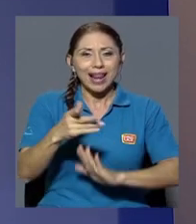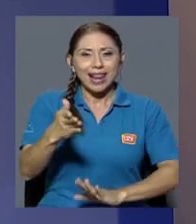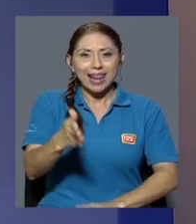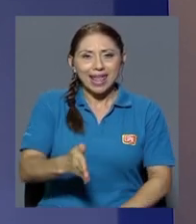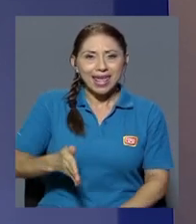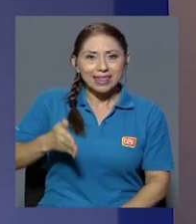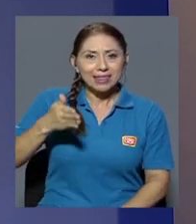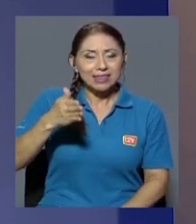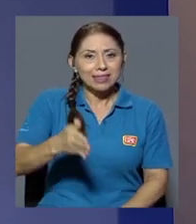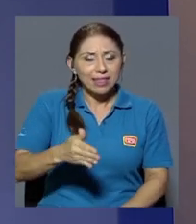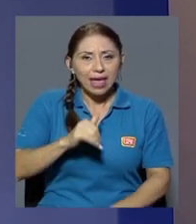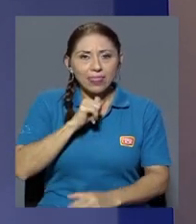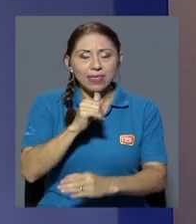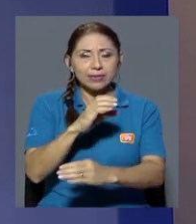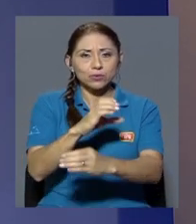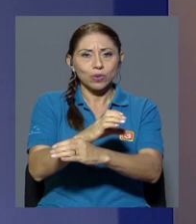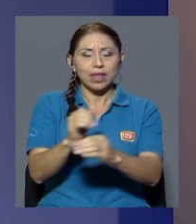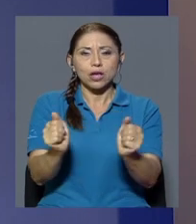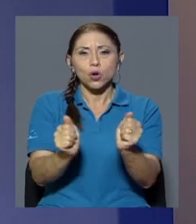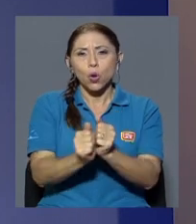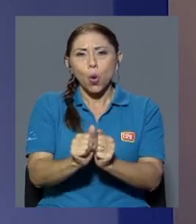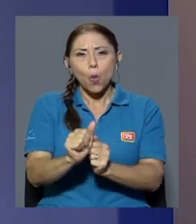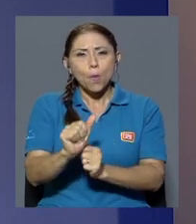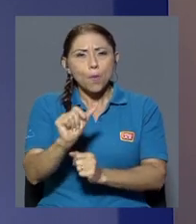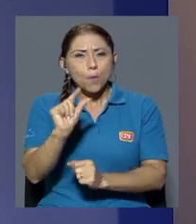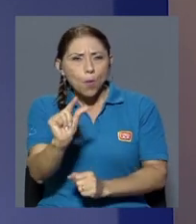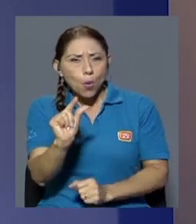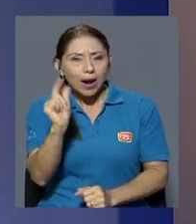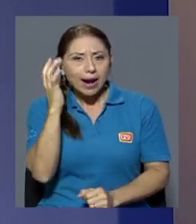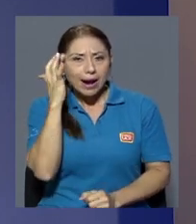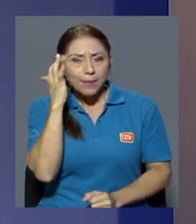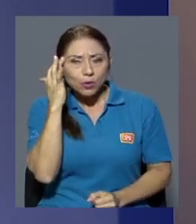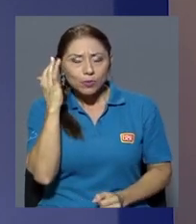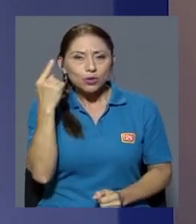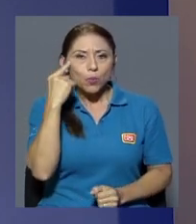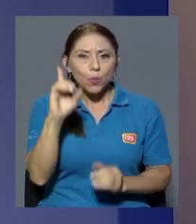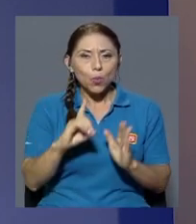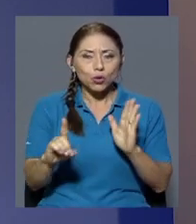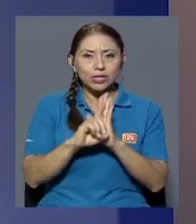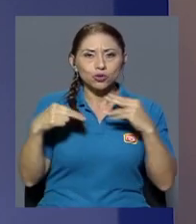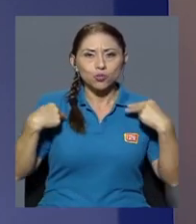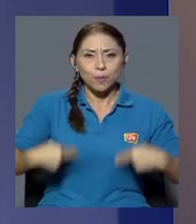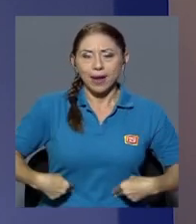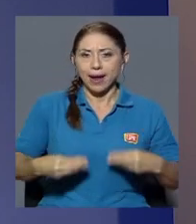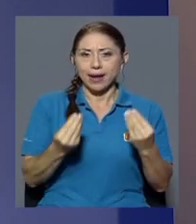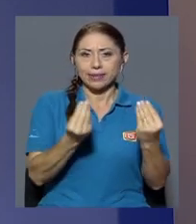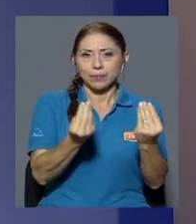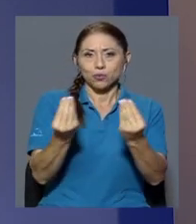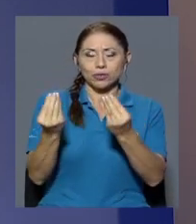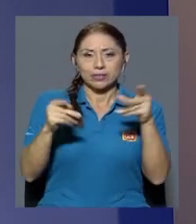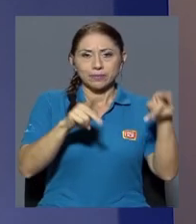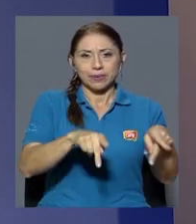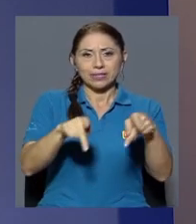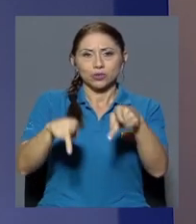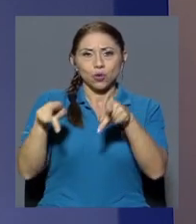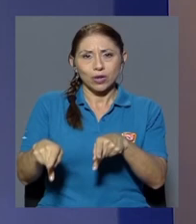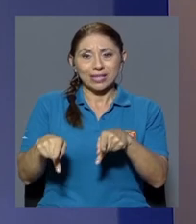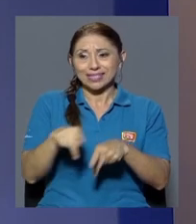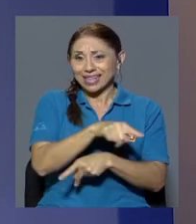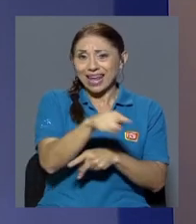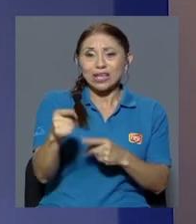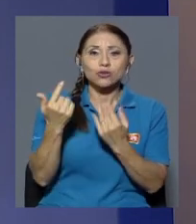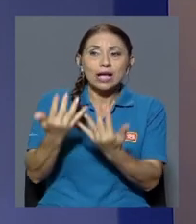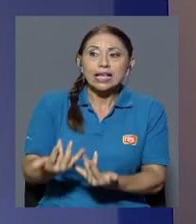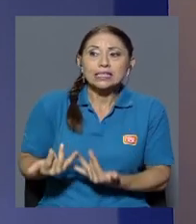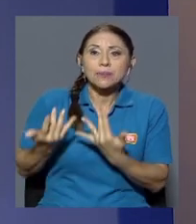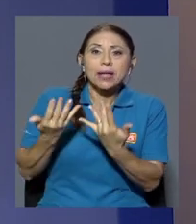muy descuidada y con poca preocupación por los derechos humanos de muchas personas que han esperado una